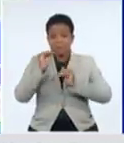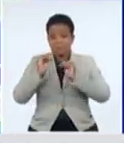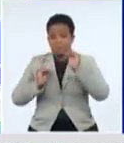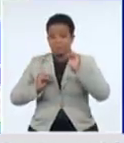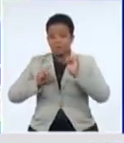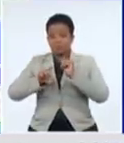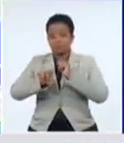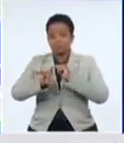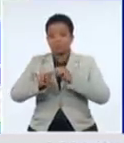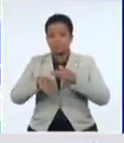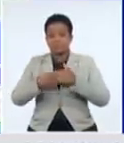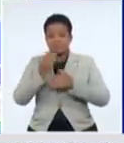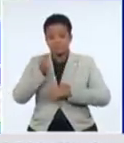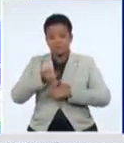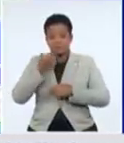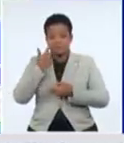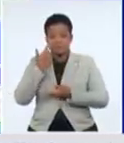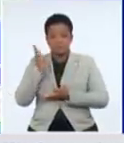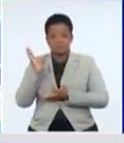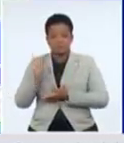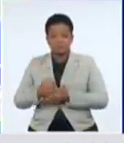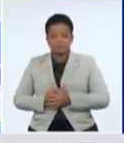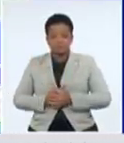lo tienen.